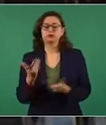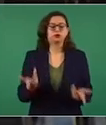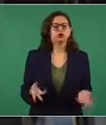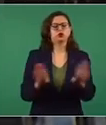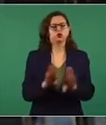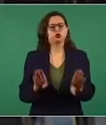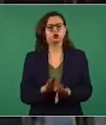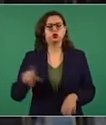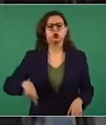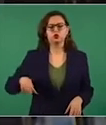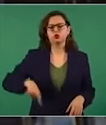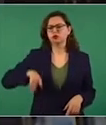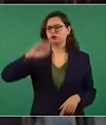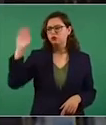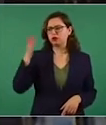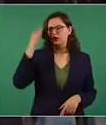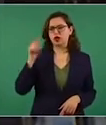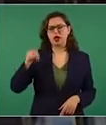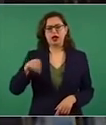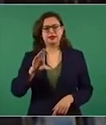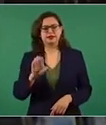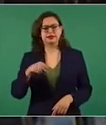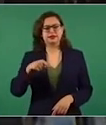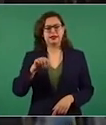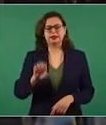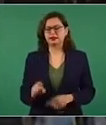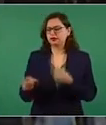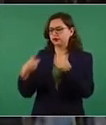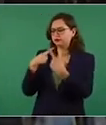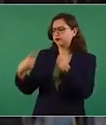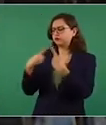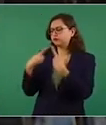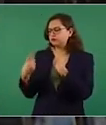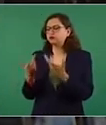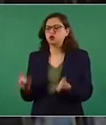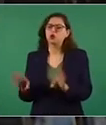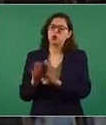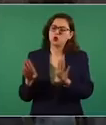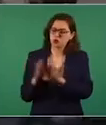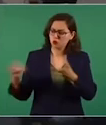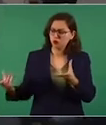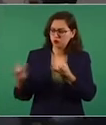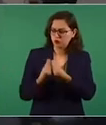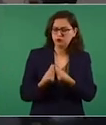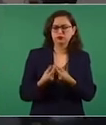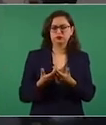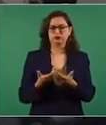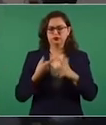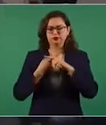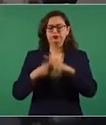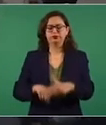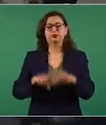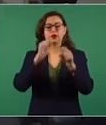del gobierno federal con la CENTE para hacer labor convencimiento de que se sumen. Y por otro lado, también ha generado